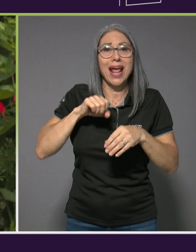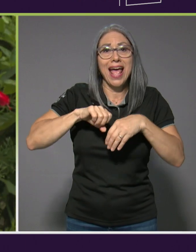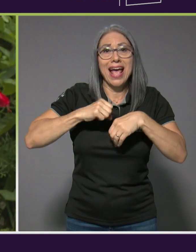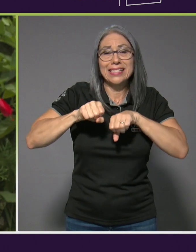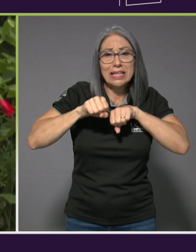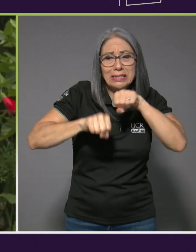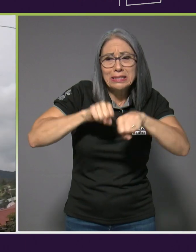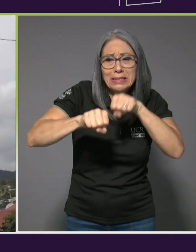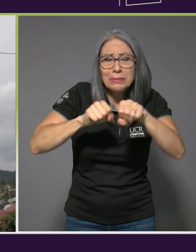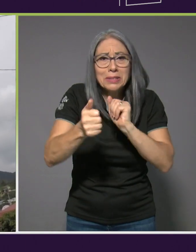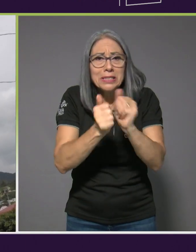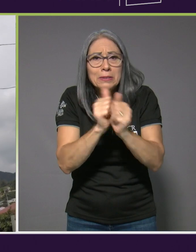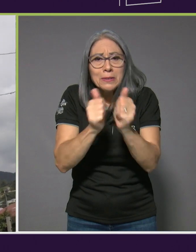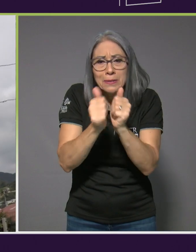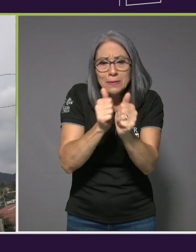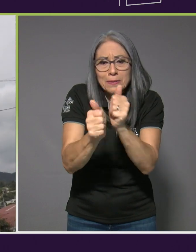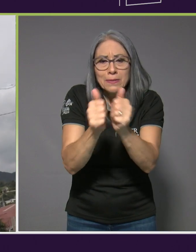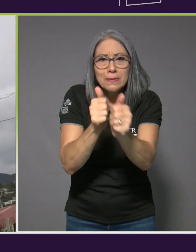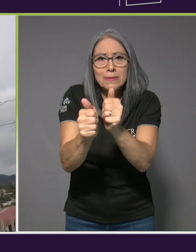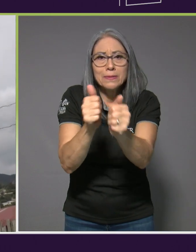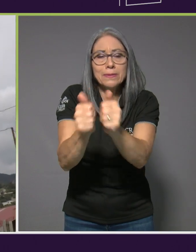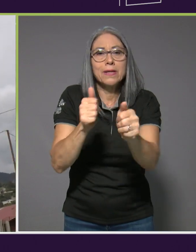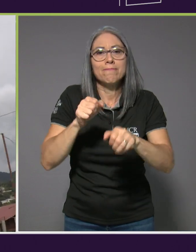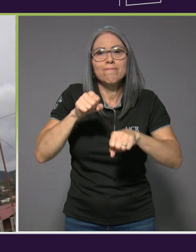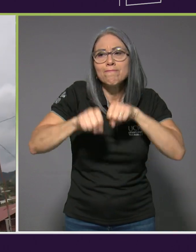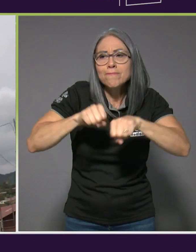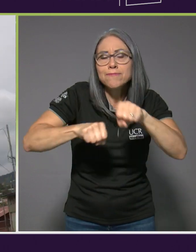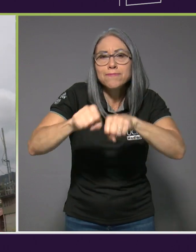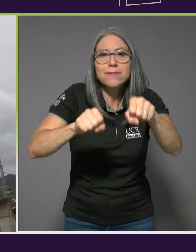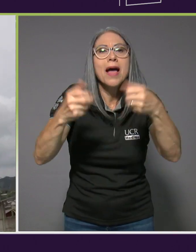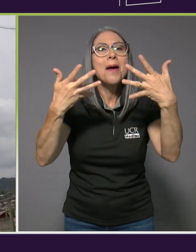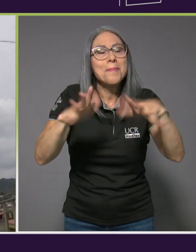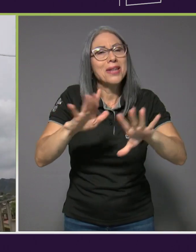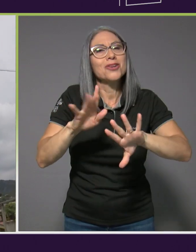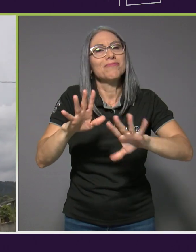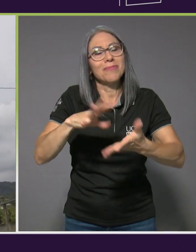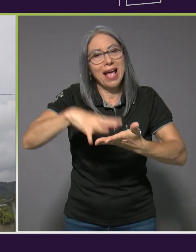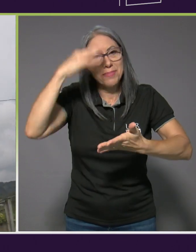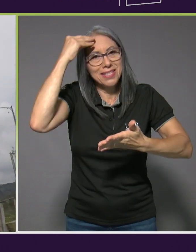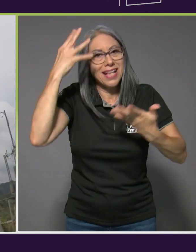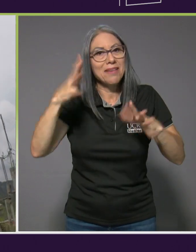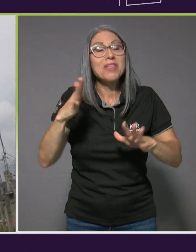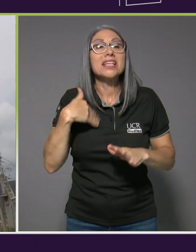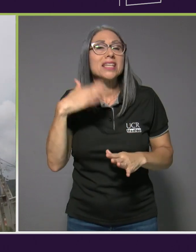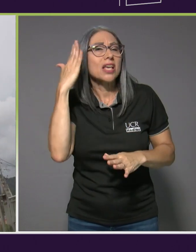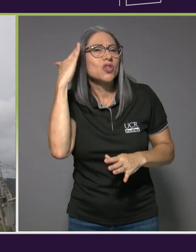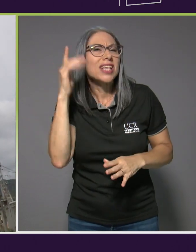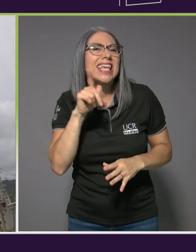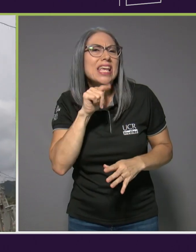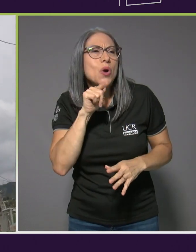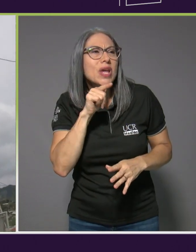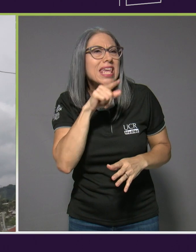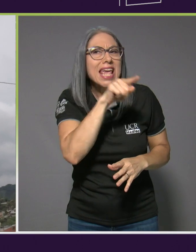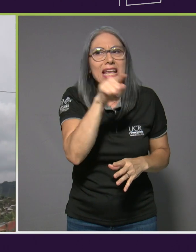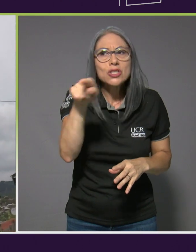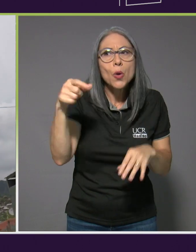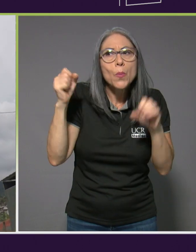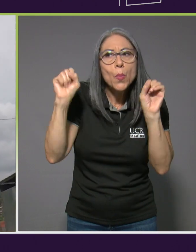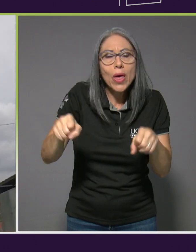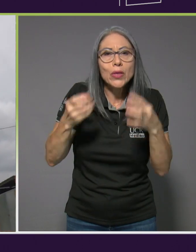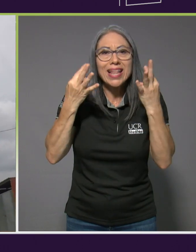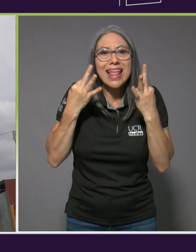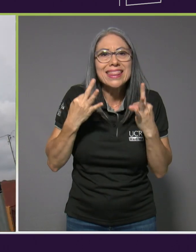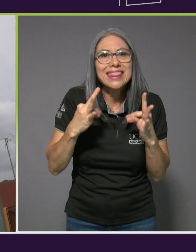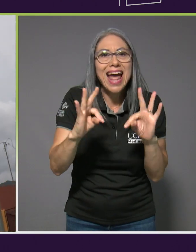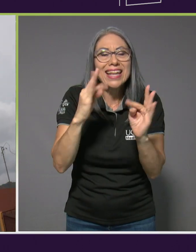sé con qué ciclistas puedo tratar de llegar y cuáles no, y